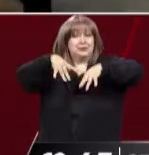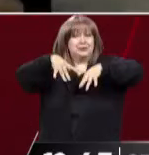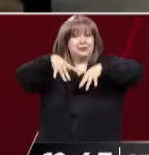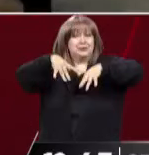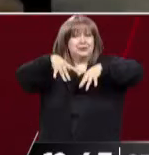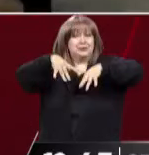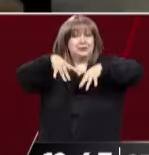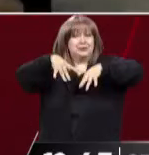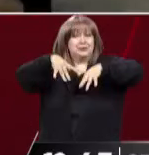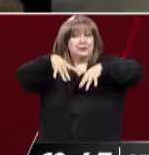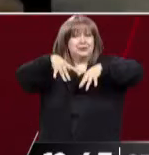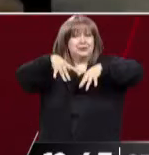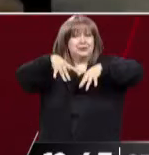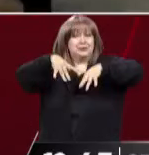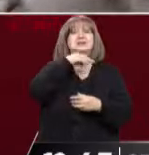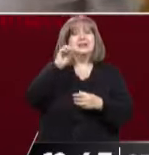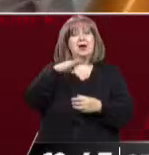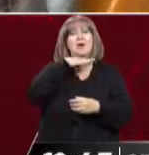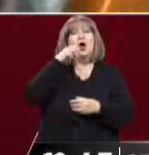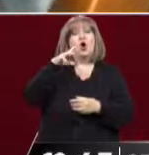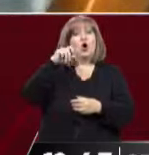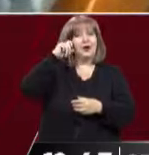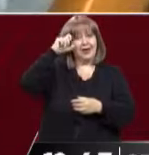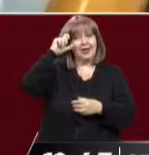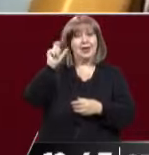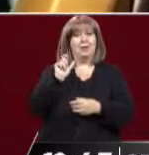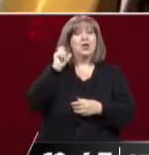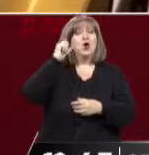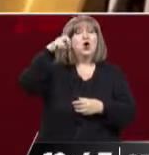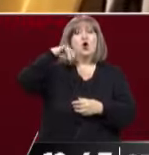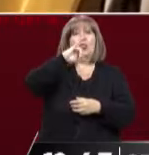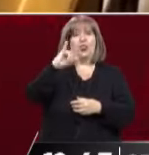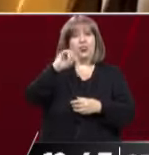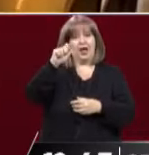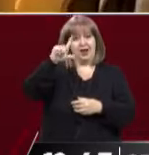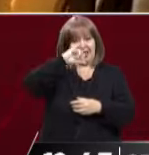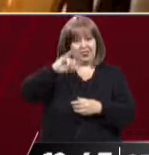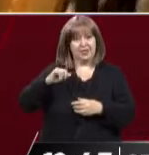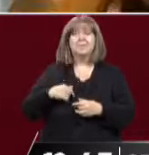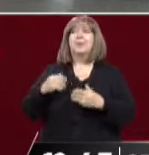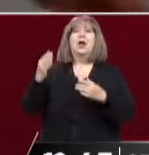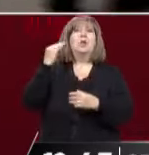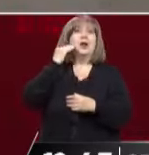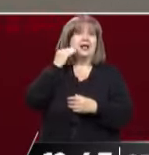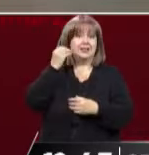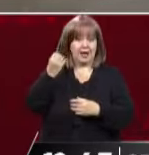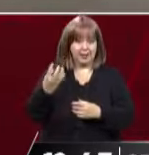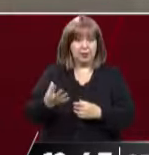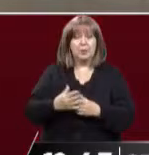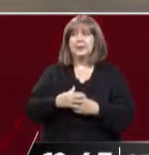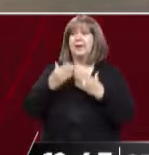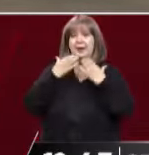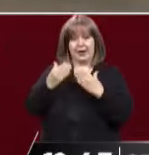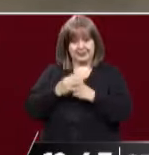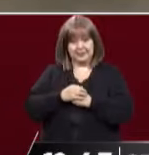reclamo Jorge González González cómo le va Buenas tardes Muy buenas tardes y gracias por venir